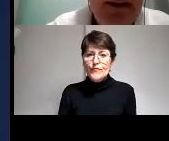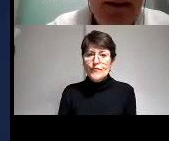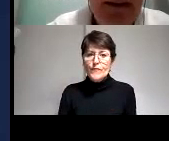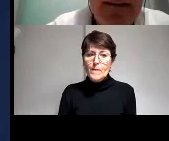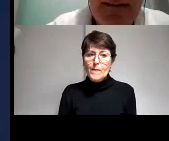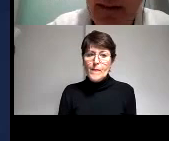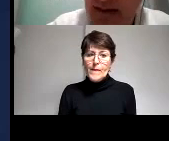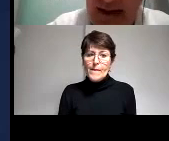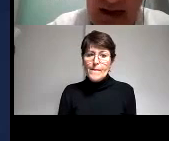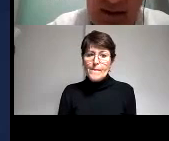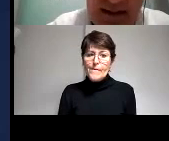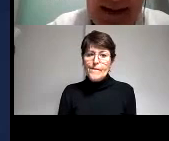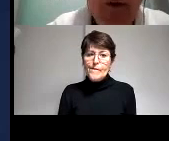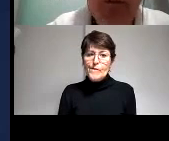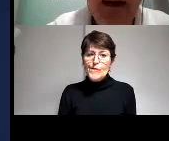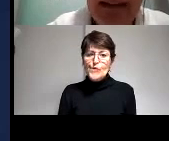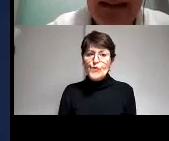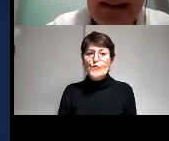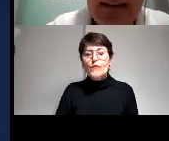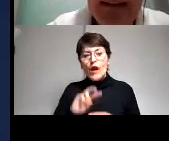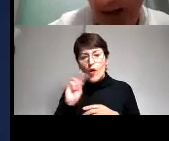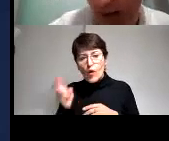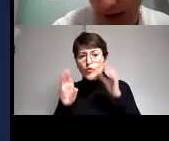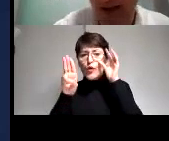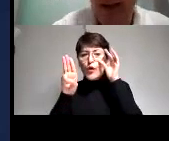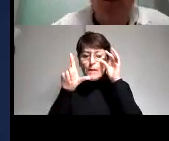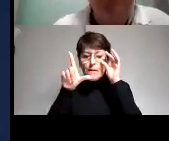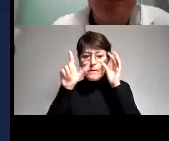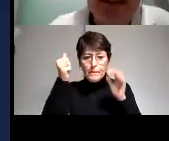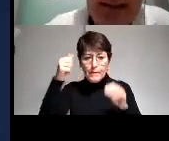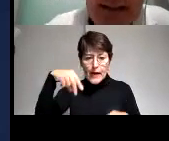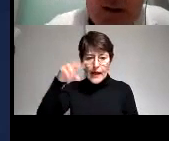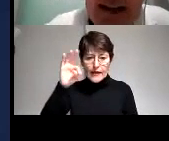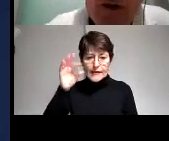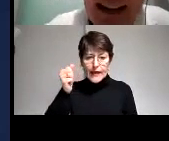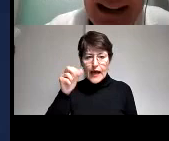Lactobacillus, el Plantarum la mayoría de ellos habitan